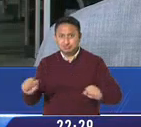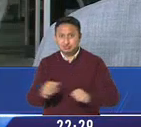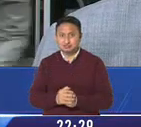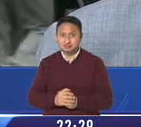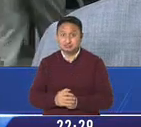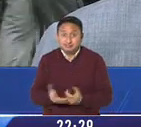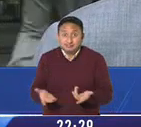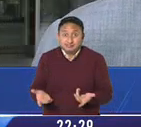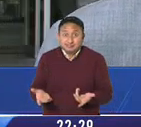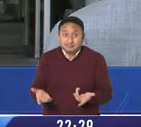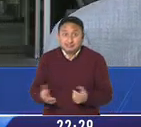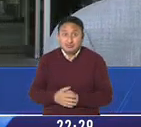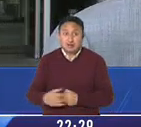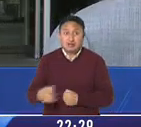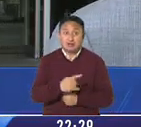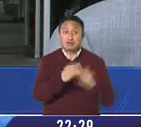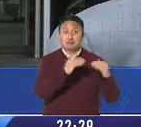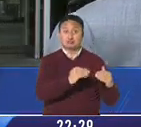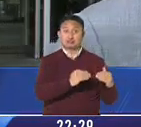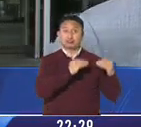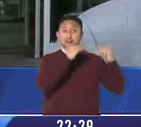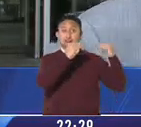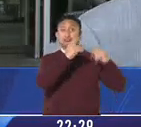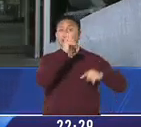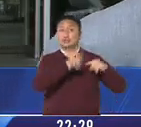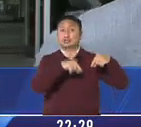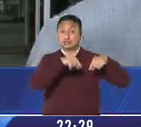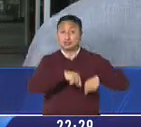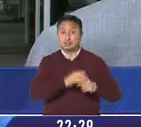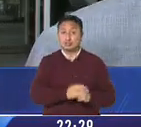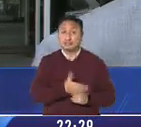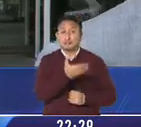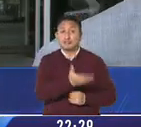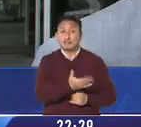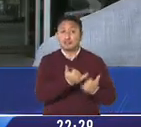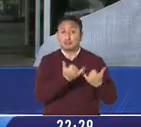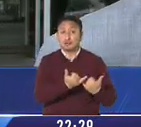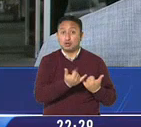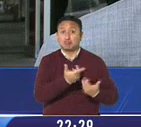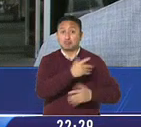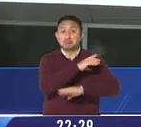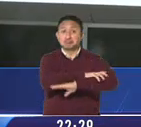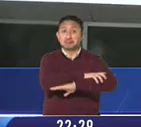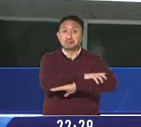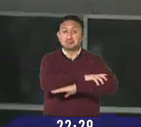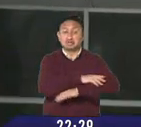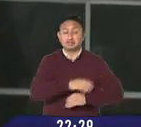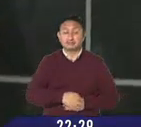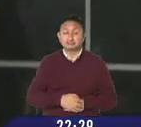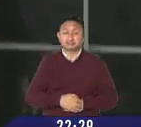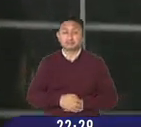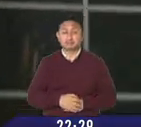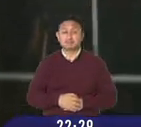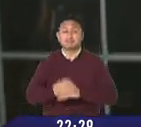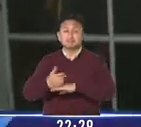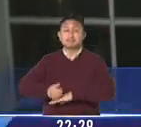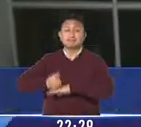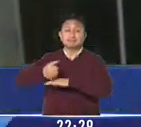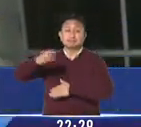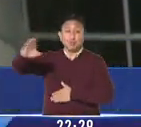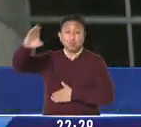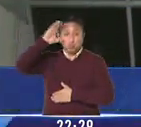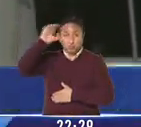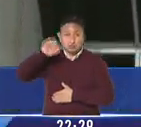no ascienda general inspector y por consecuencia, pues, que hoy esté en servicio pasivo. La comandante tenía que rendir su versión